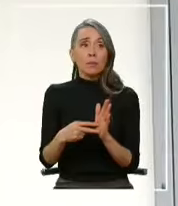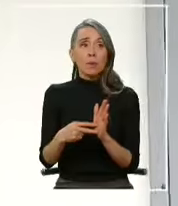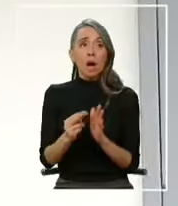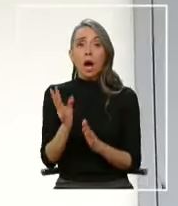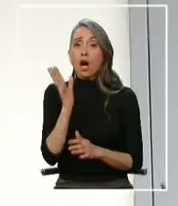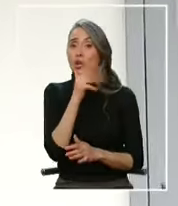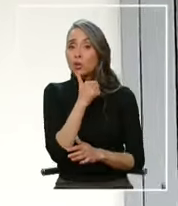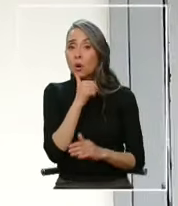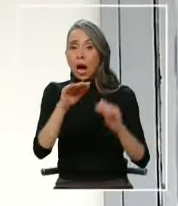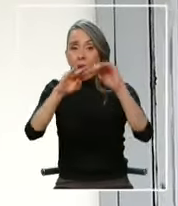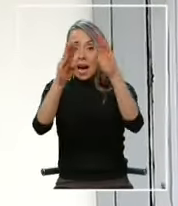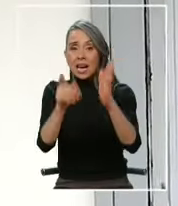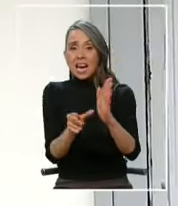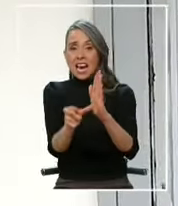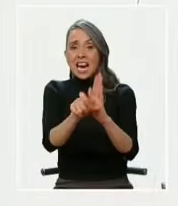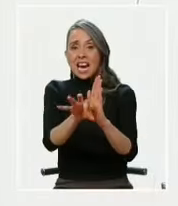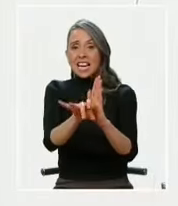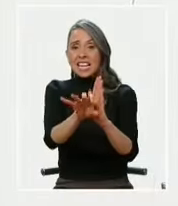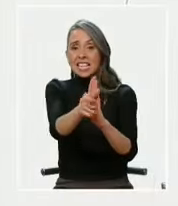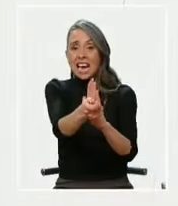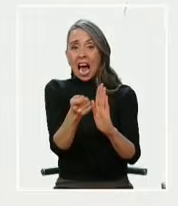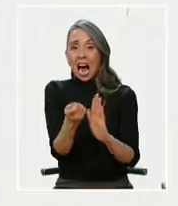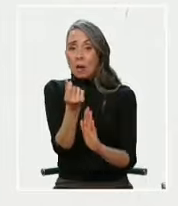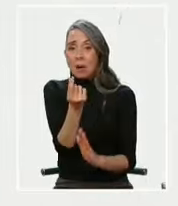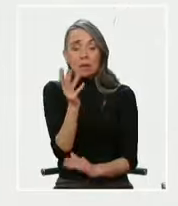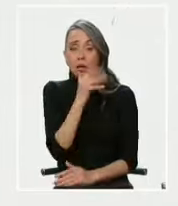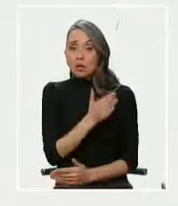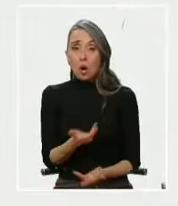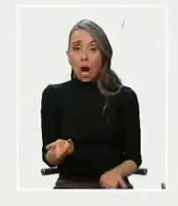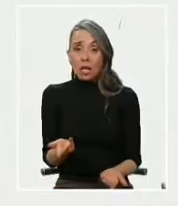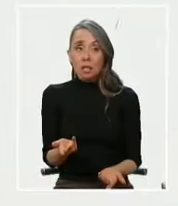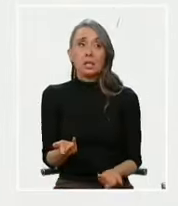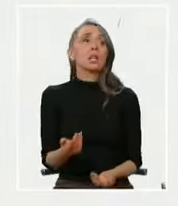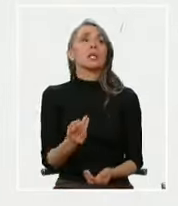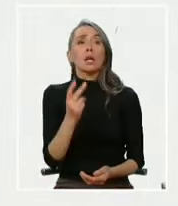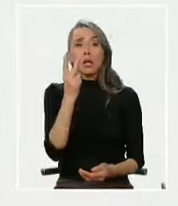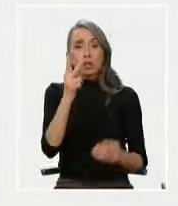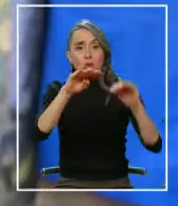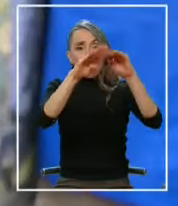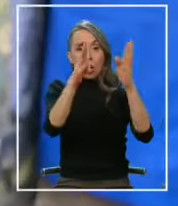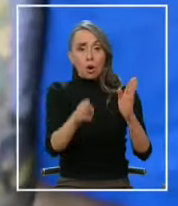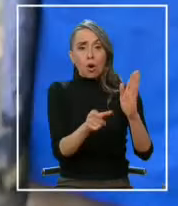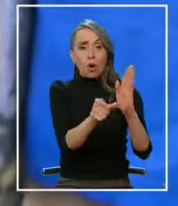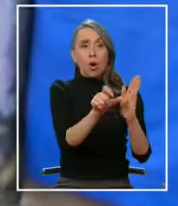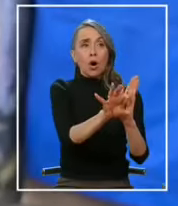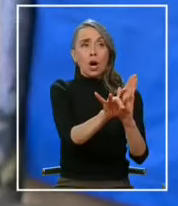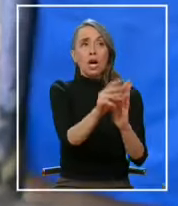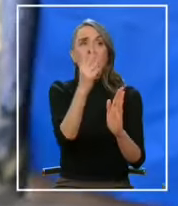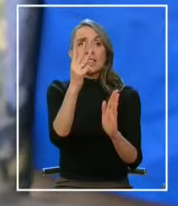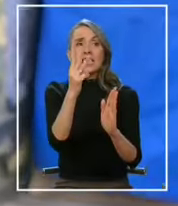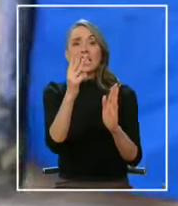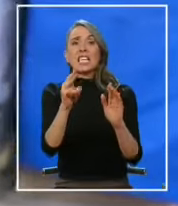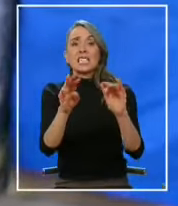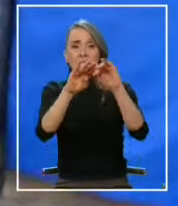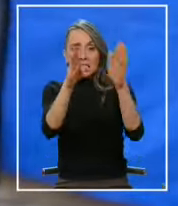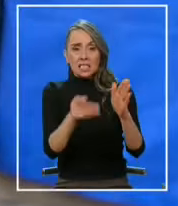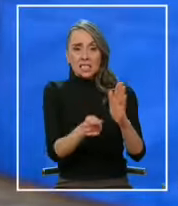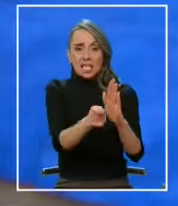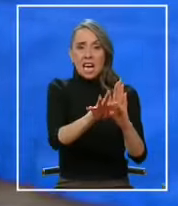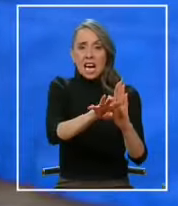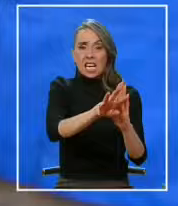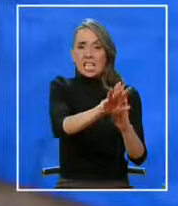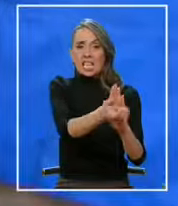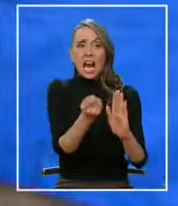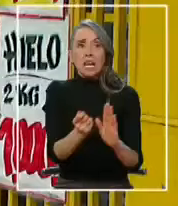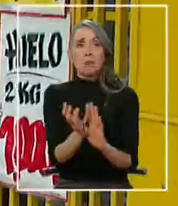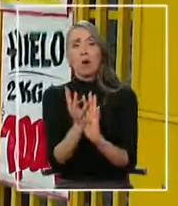no tener acceso a cajeros automáticos para sacar efectivo. Debieran haber unos 2 cajeros, 3 cajeros, porque realmente se hace